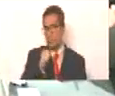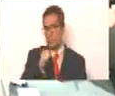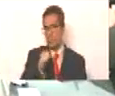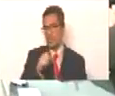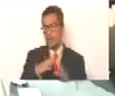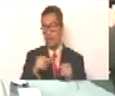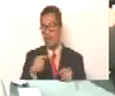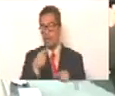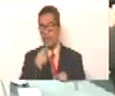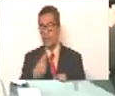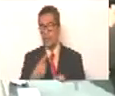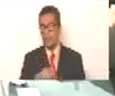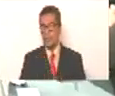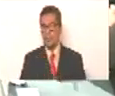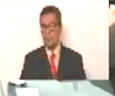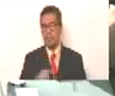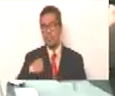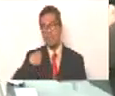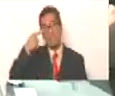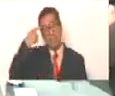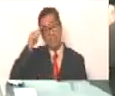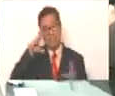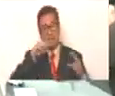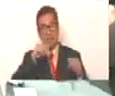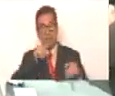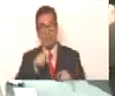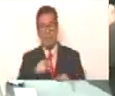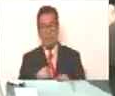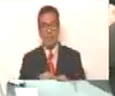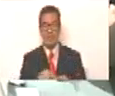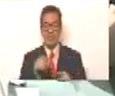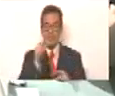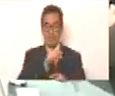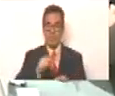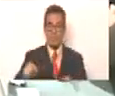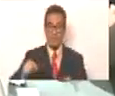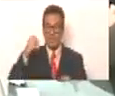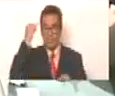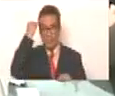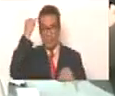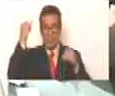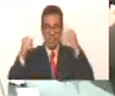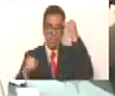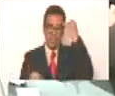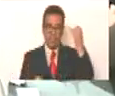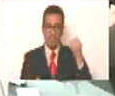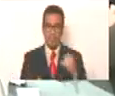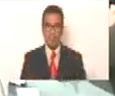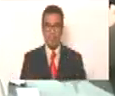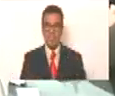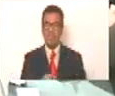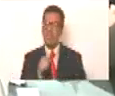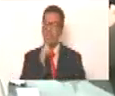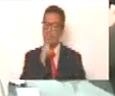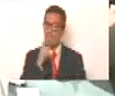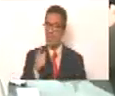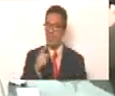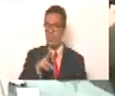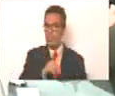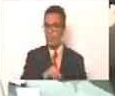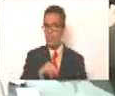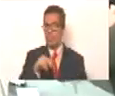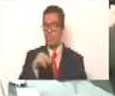bueno, le estarán hablando a unos filósofos, le estarán hablando a quién, porque yo no entendí nada y hago